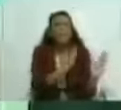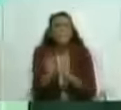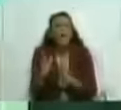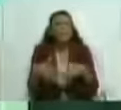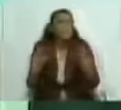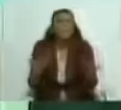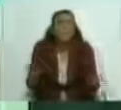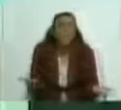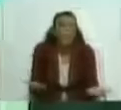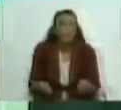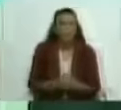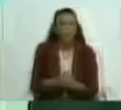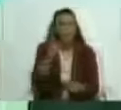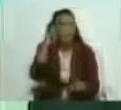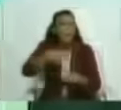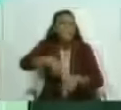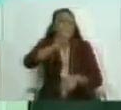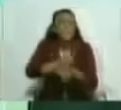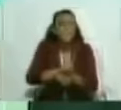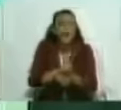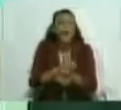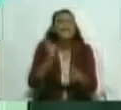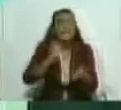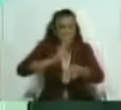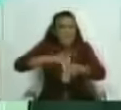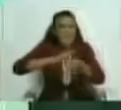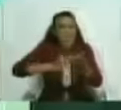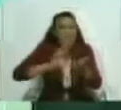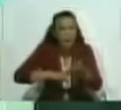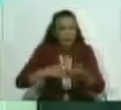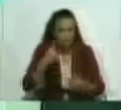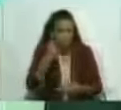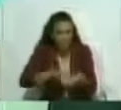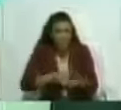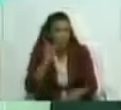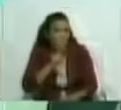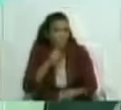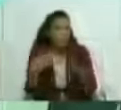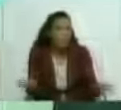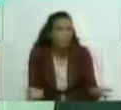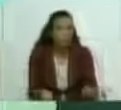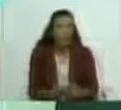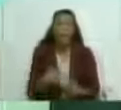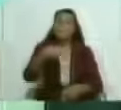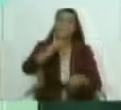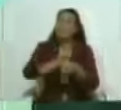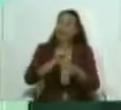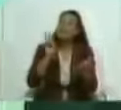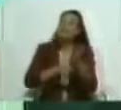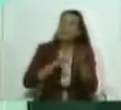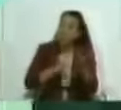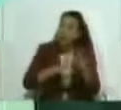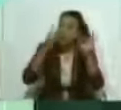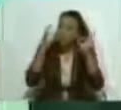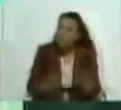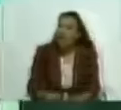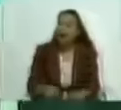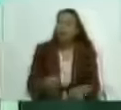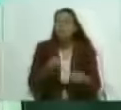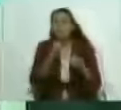planteas, ¿cuál es la principal garantía que tú le das al país? La principal garantía,